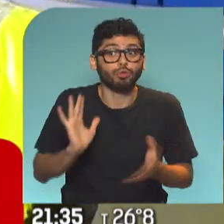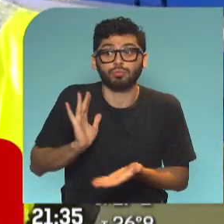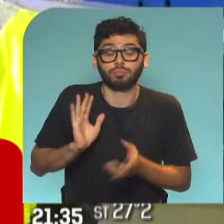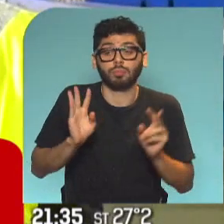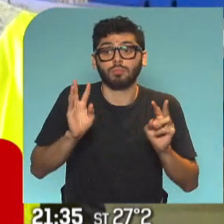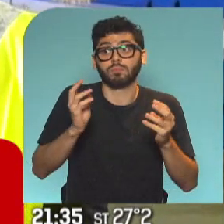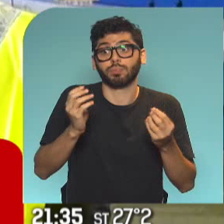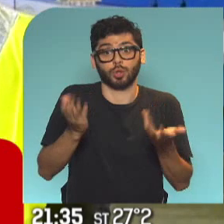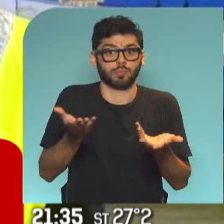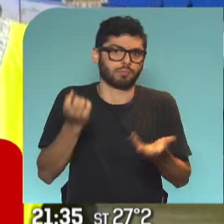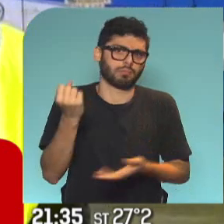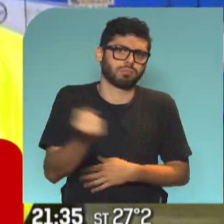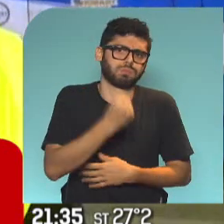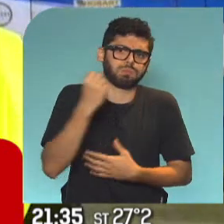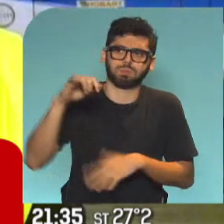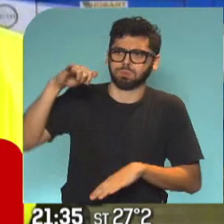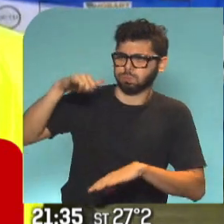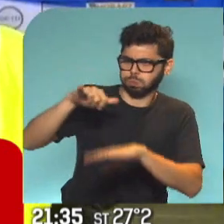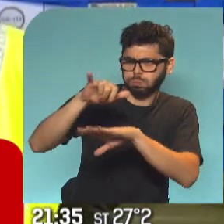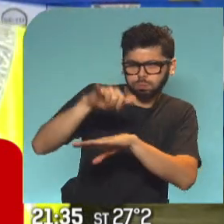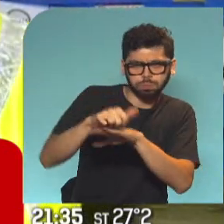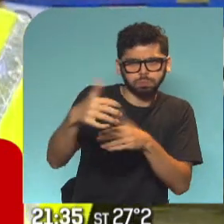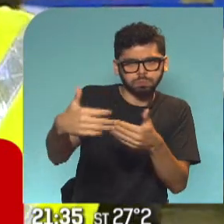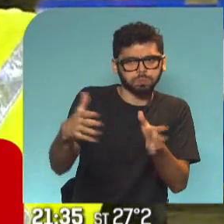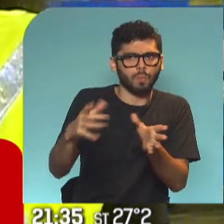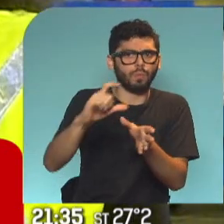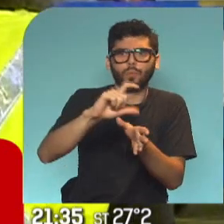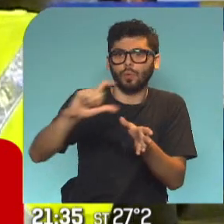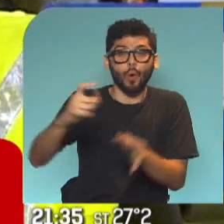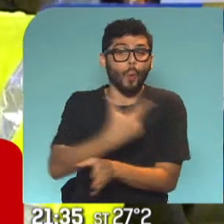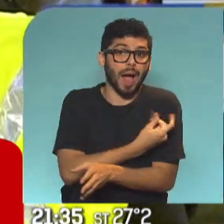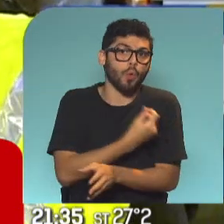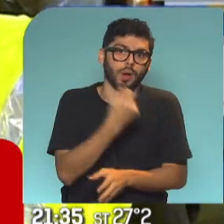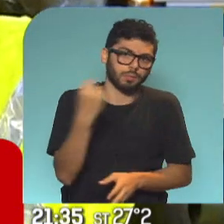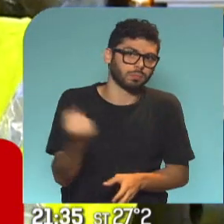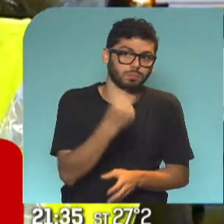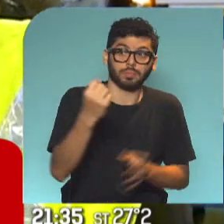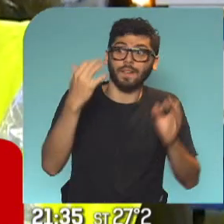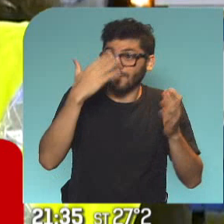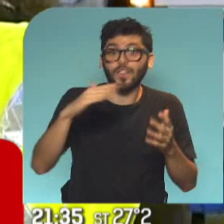de justamente estas dosis que acaban de llegar a Ezeiza.